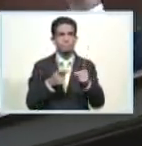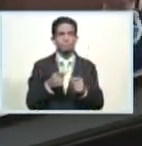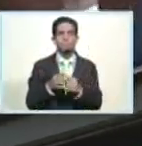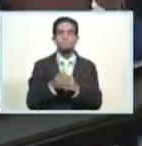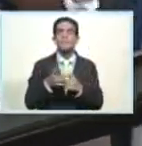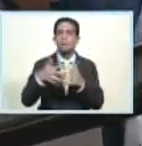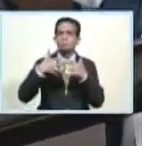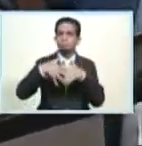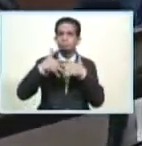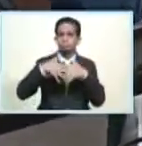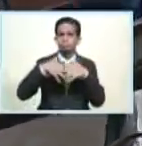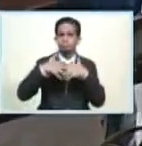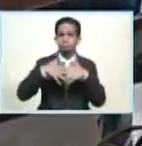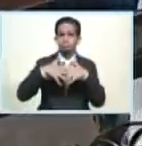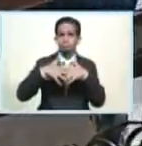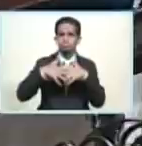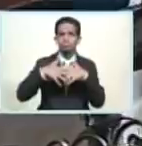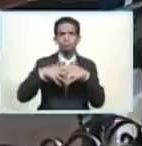aumentar la producción petrolera?